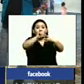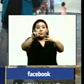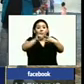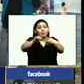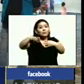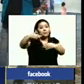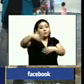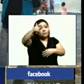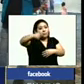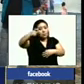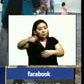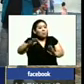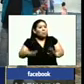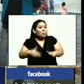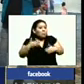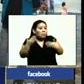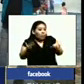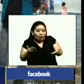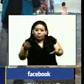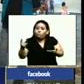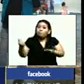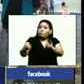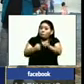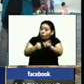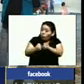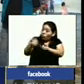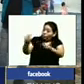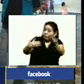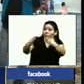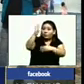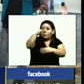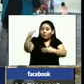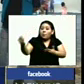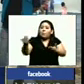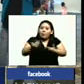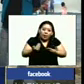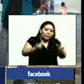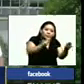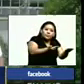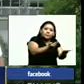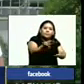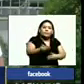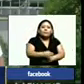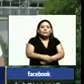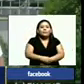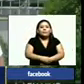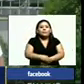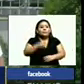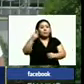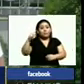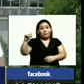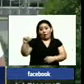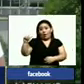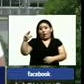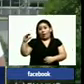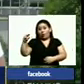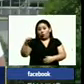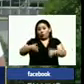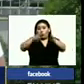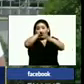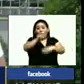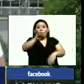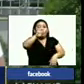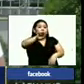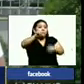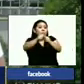Y meses Y para tratar De reunir Más apoyo internacional Para responder A la crisis ACNUR calcula Que 4 millones 300